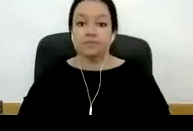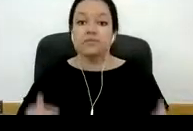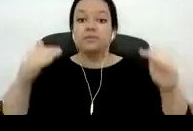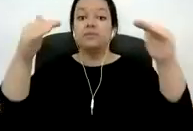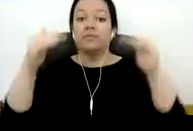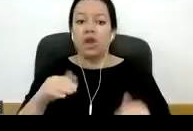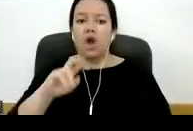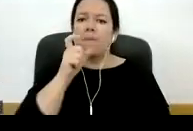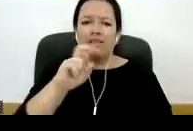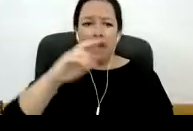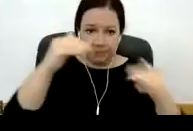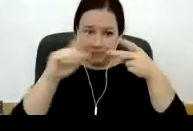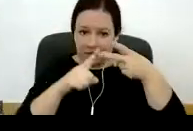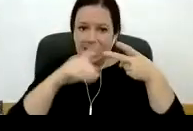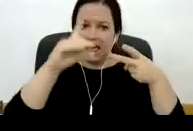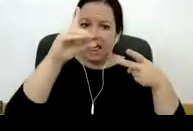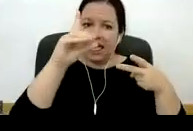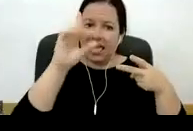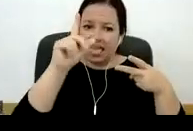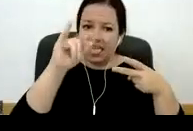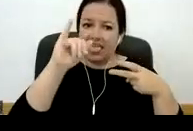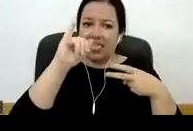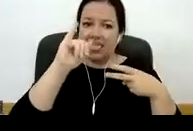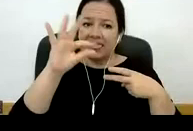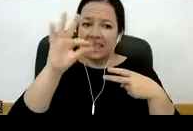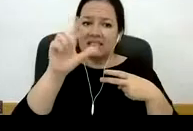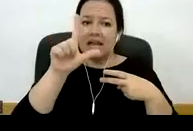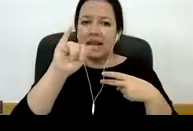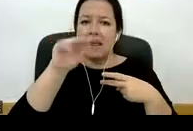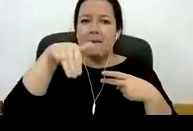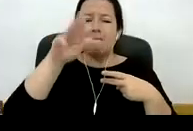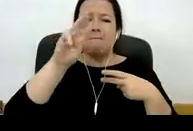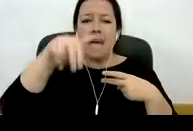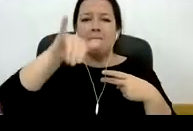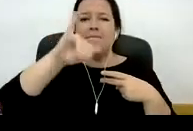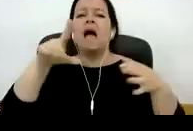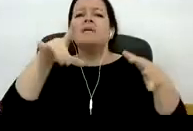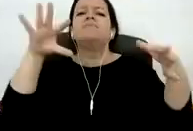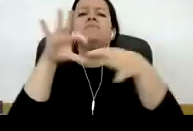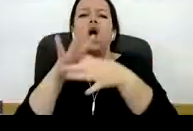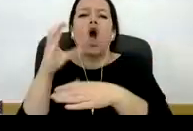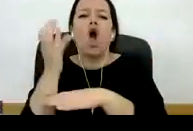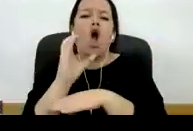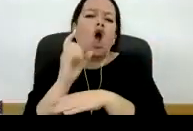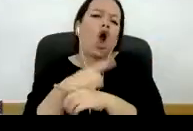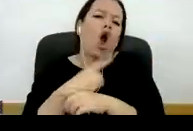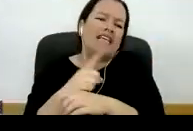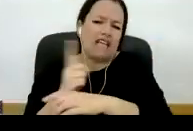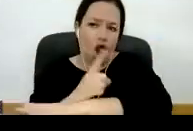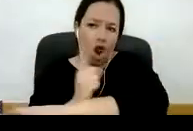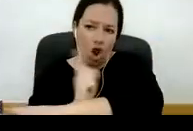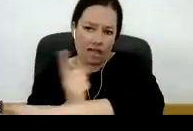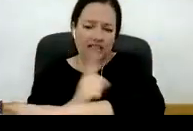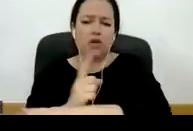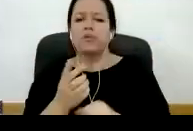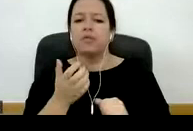la dislipemia, los trastornos del colesterol, de los triglicéridos, por ejemplo, también aumenta con el